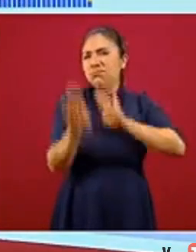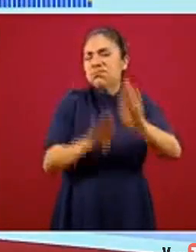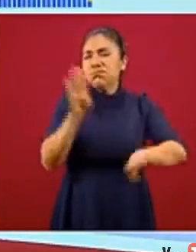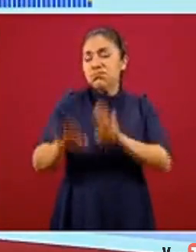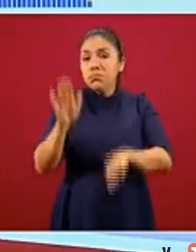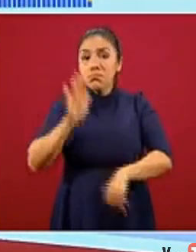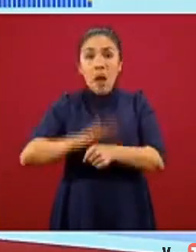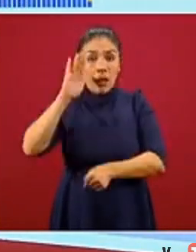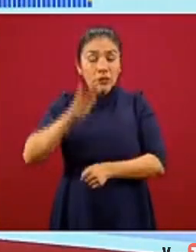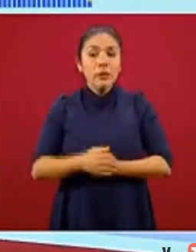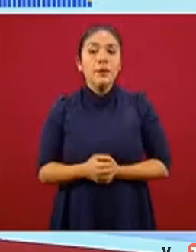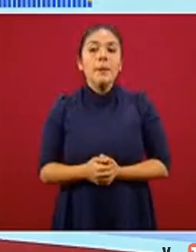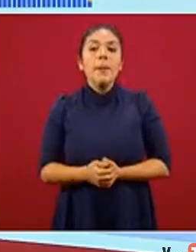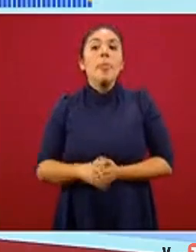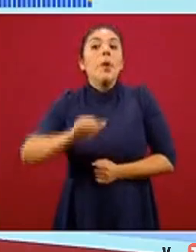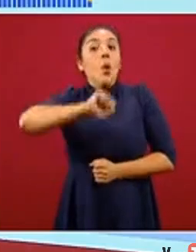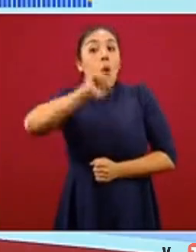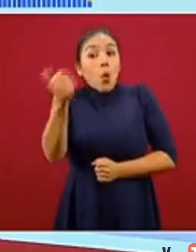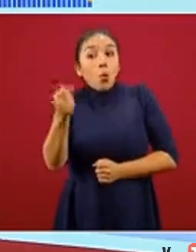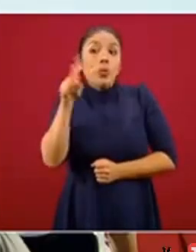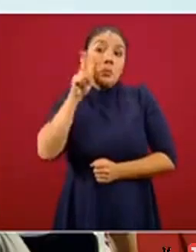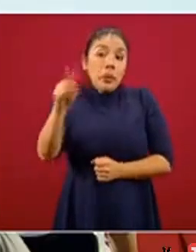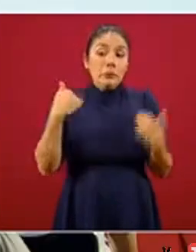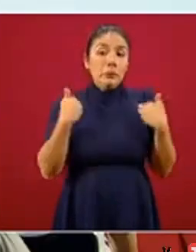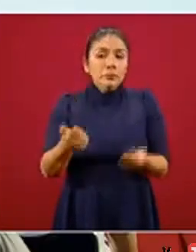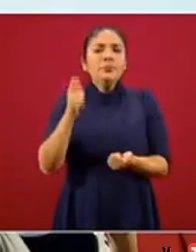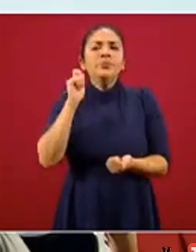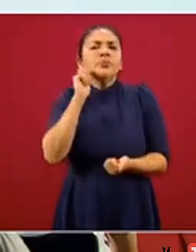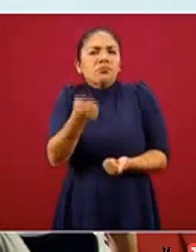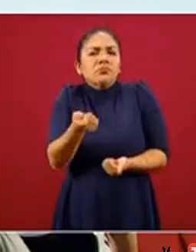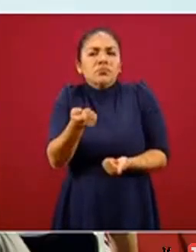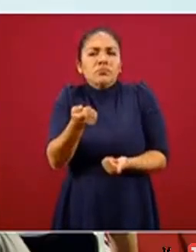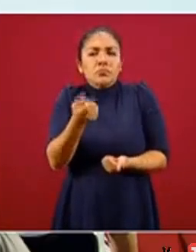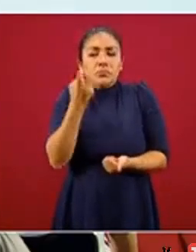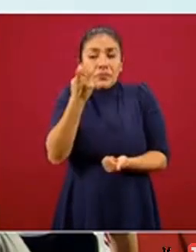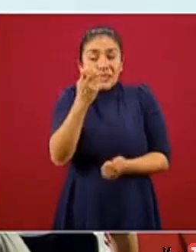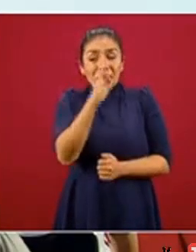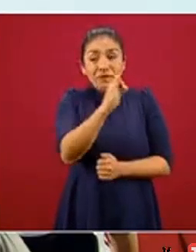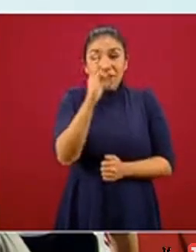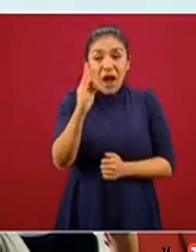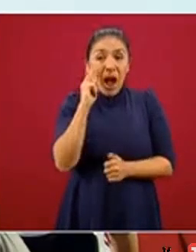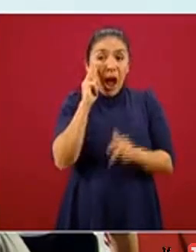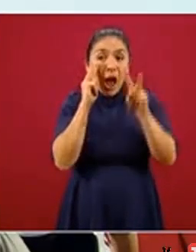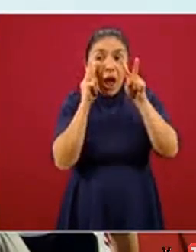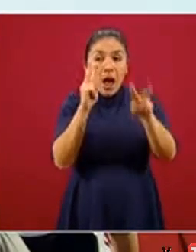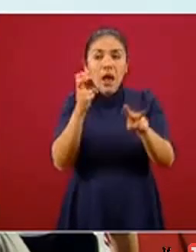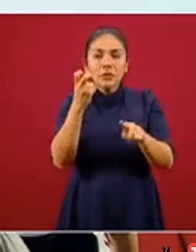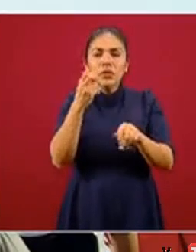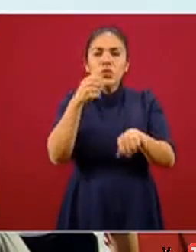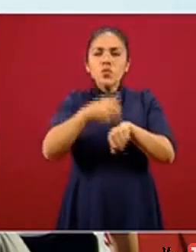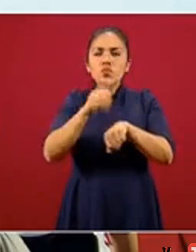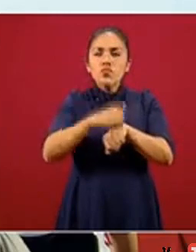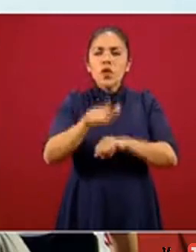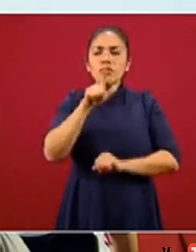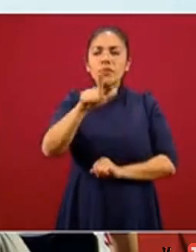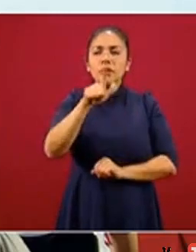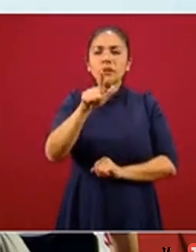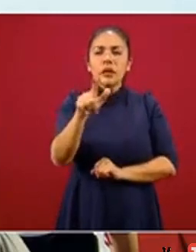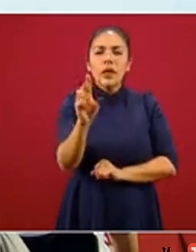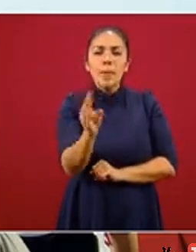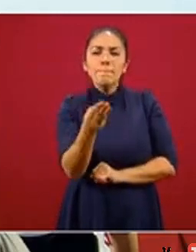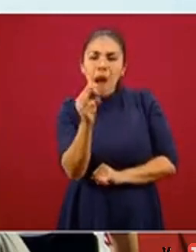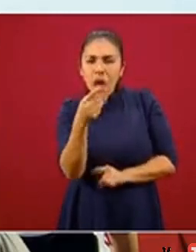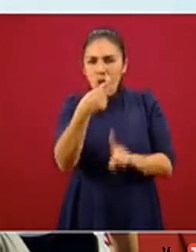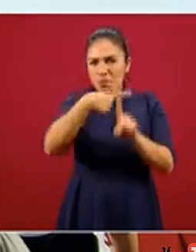defunciones. La otra señal que podemos ver es cómo desde esta fecha, que es el 17 de mayo, a mitades de